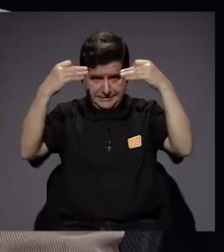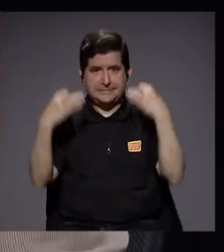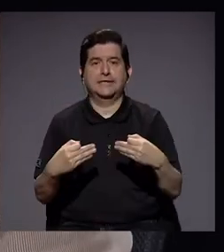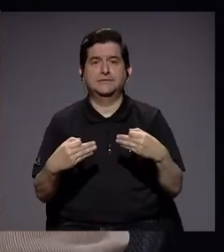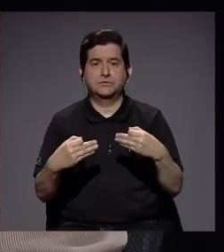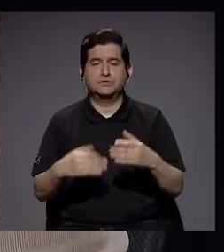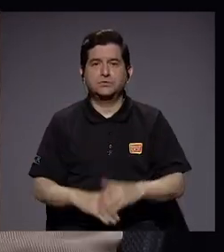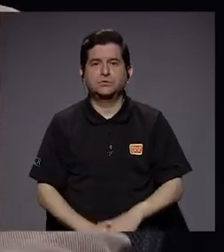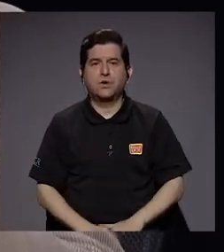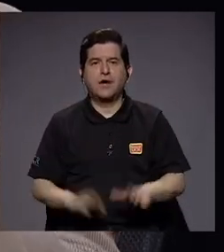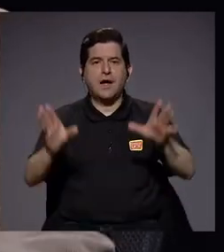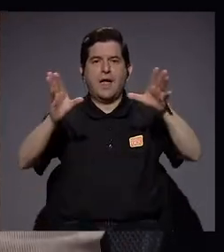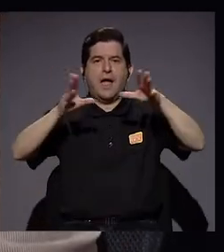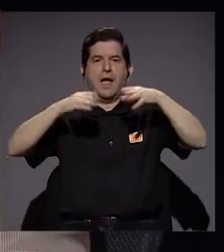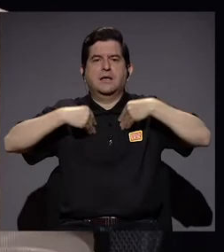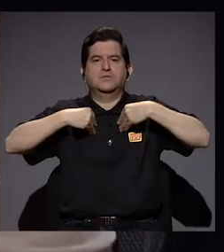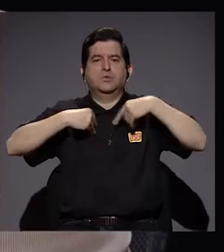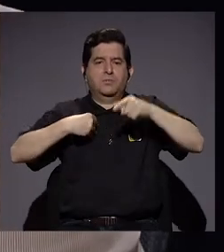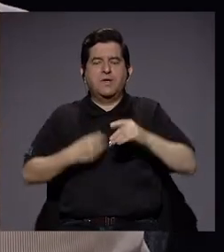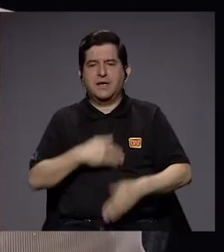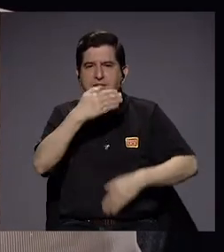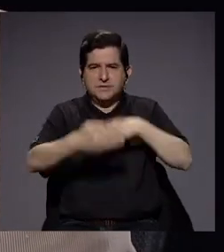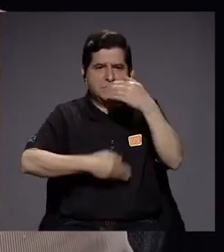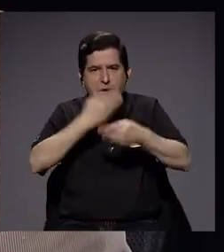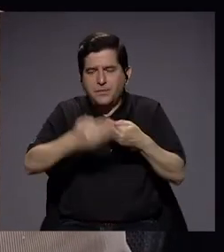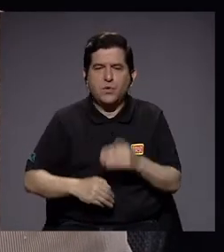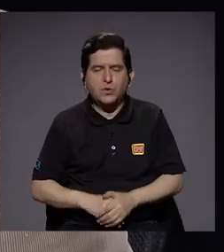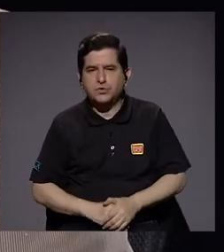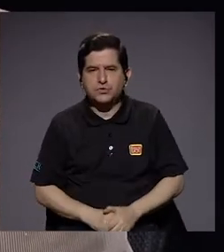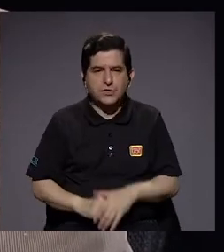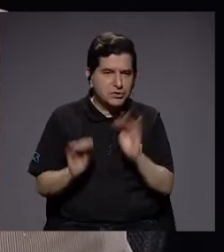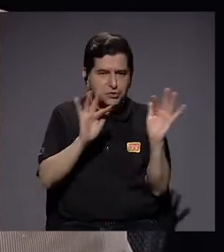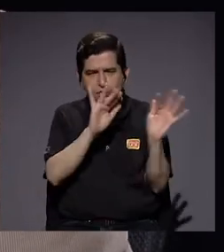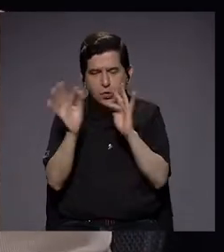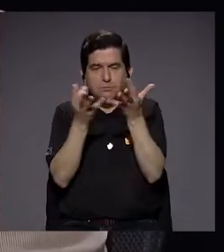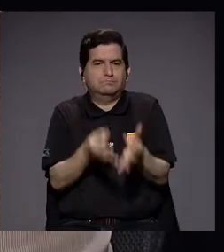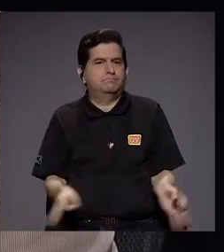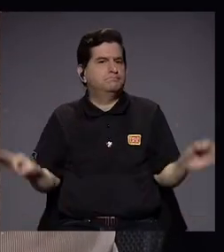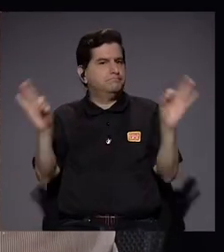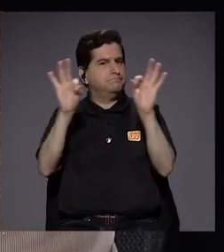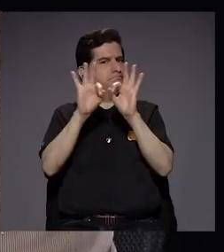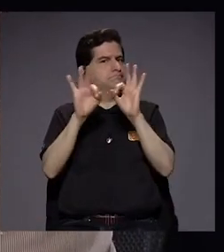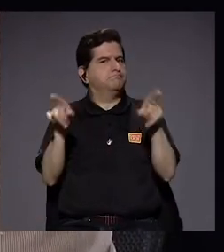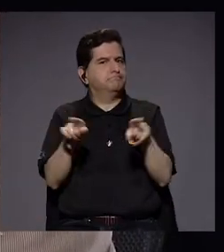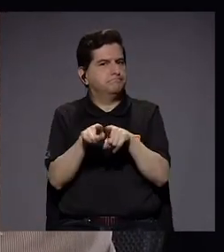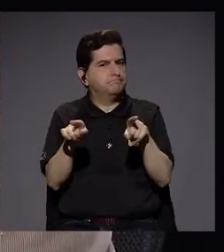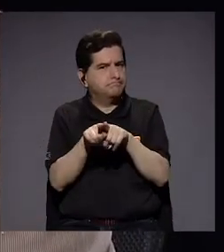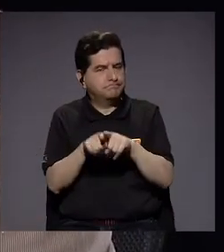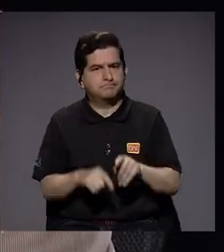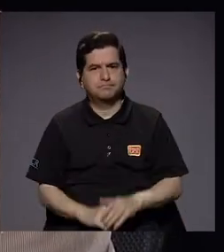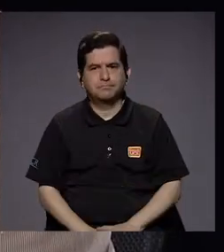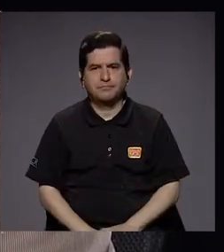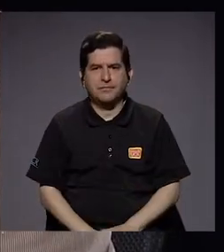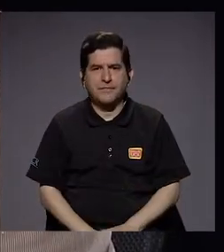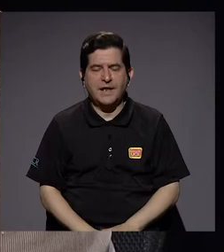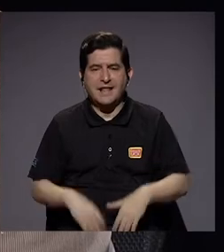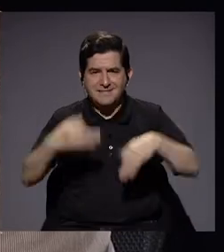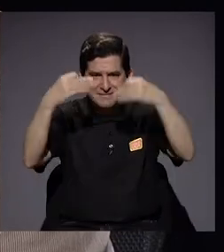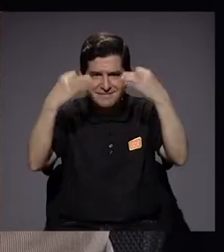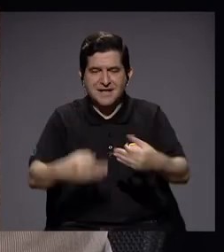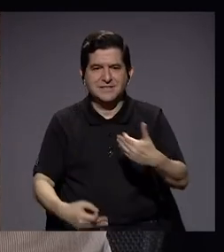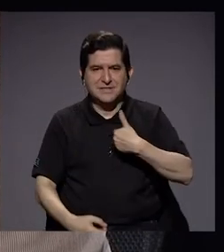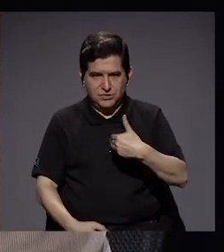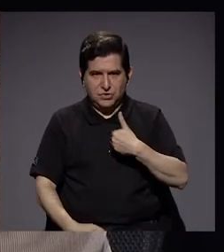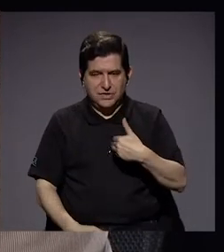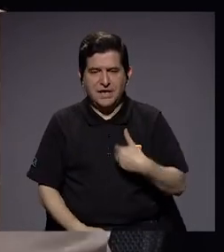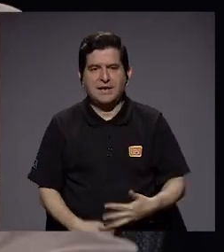la decisión de asumir esa digitalización. Y por eso es muy importante entonces también la